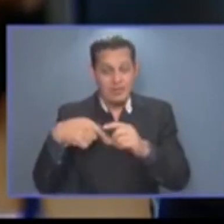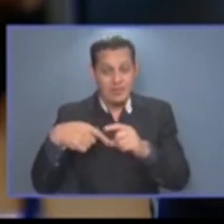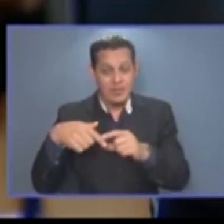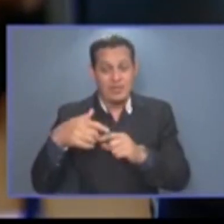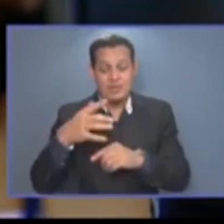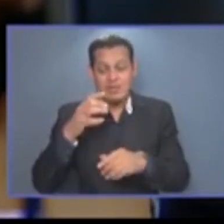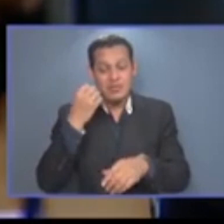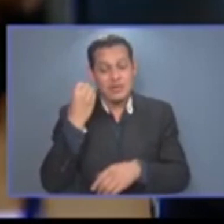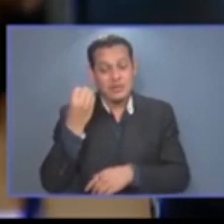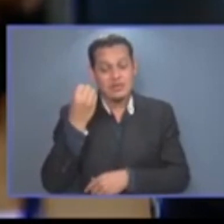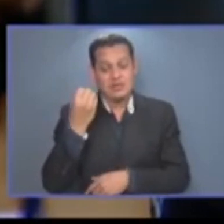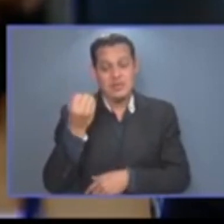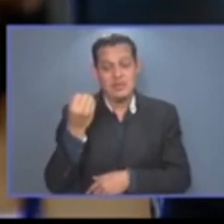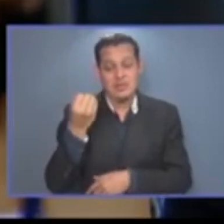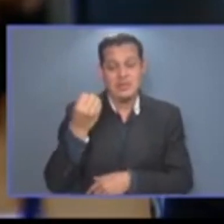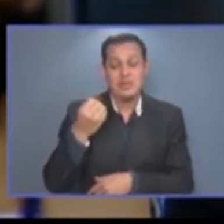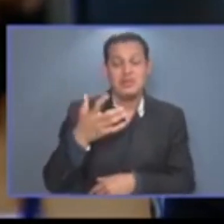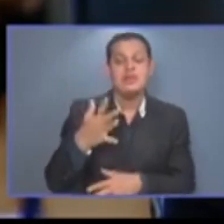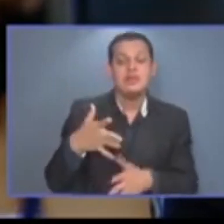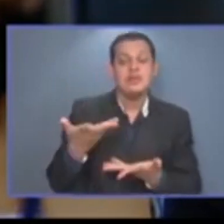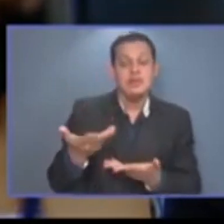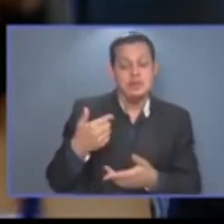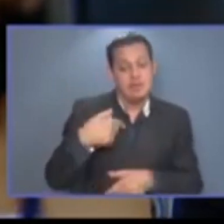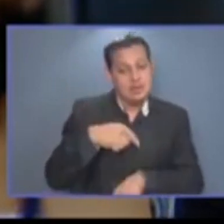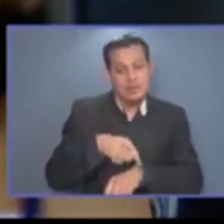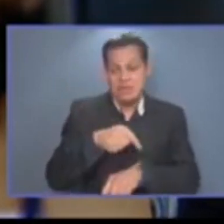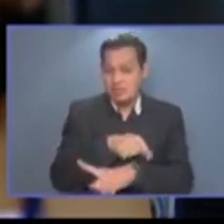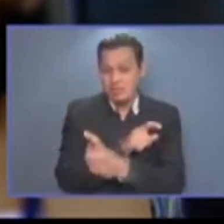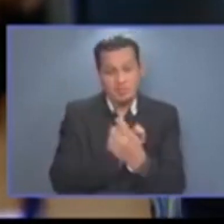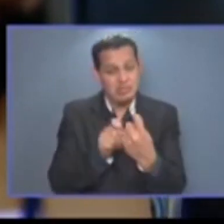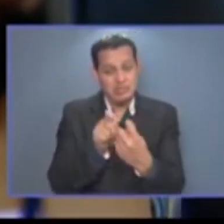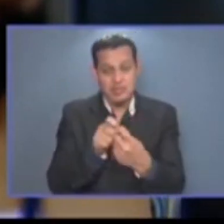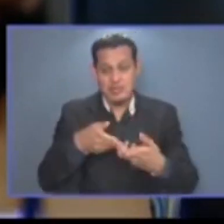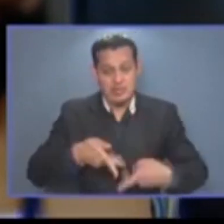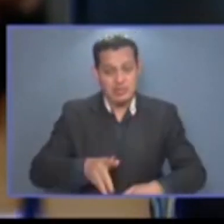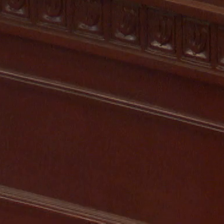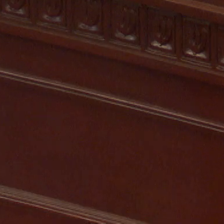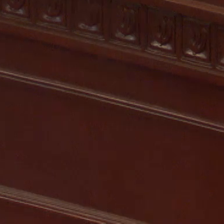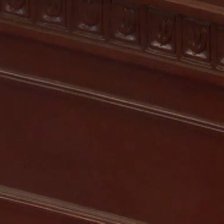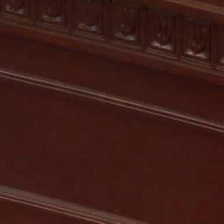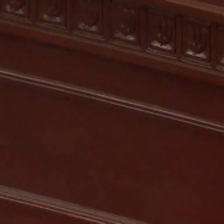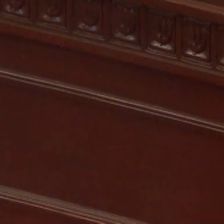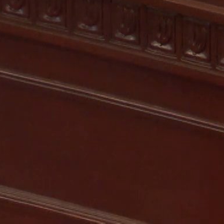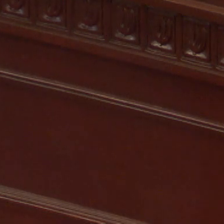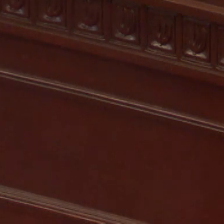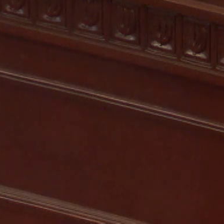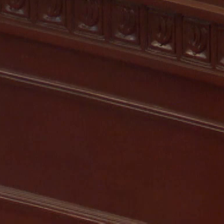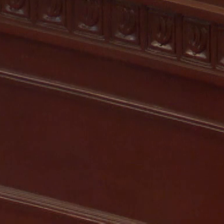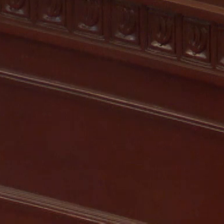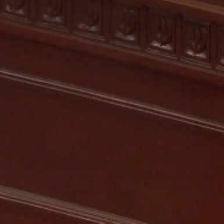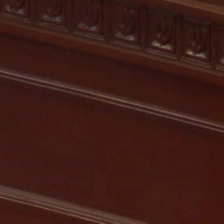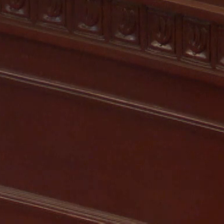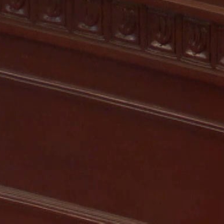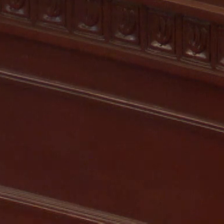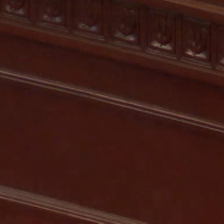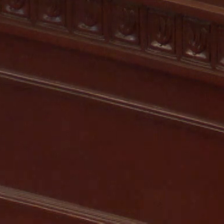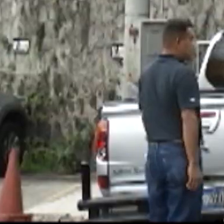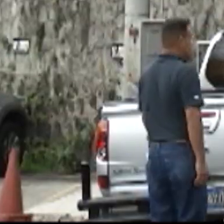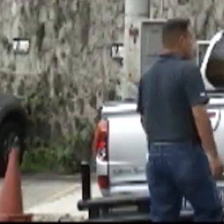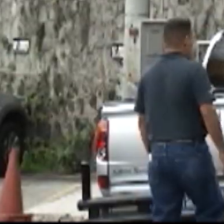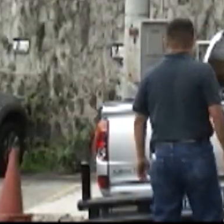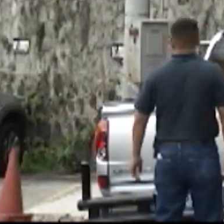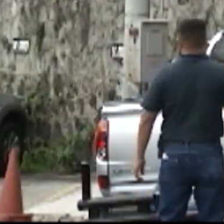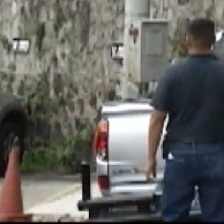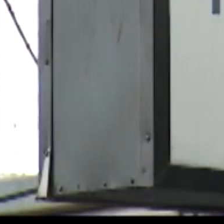eso es importantísimo. Así de que enhorabuena para los salvadoreños en el exterior. Además, los diputados realizaron un llamado